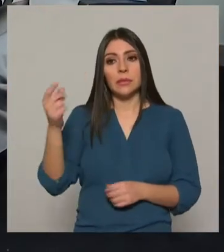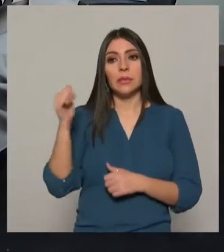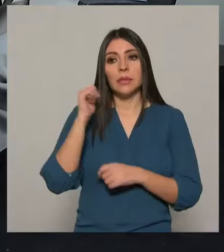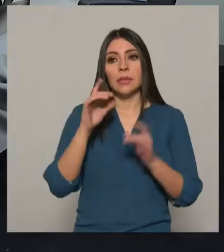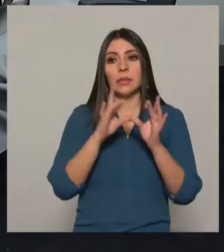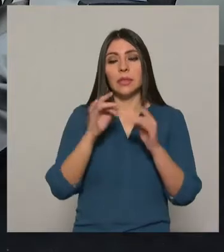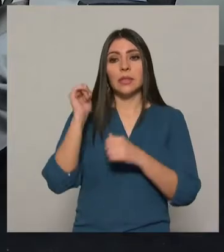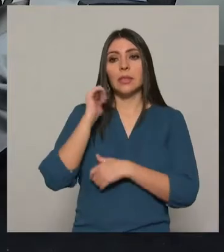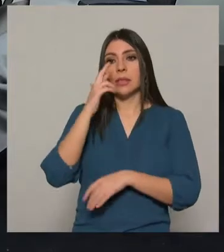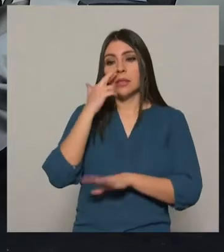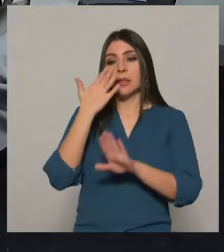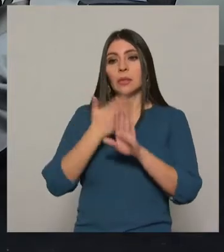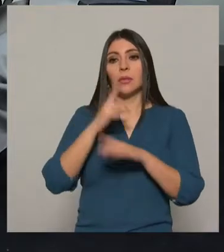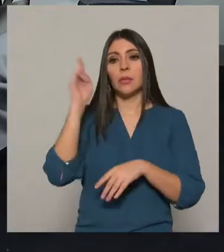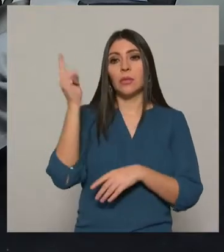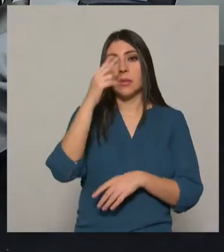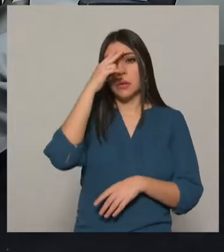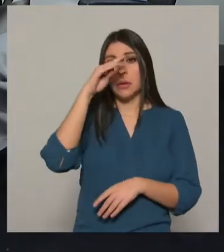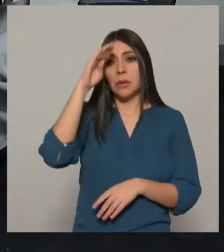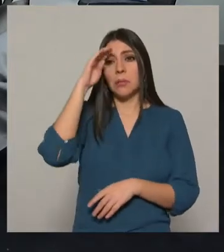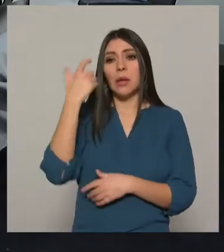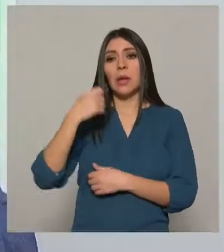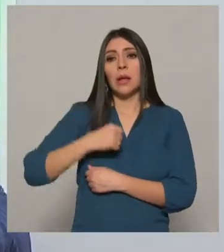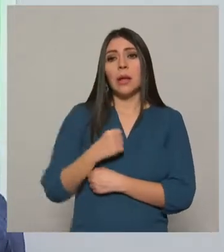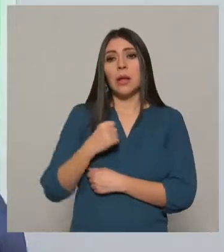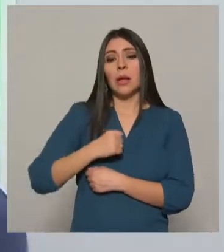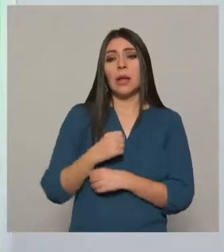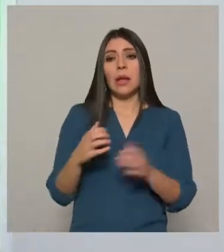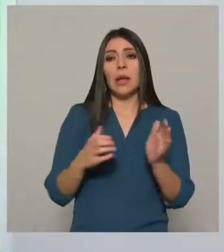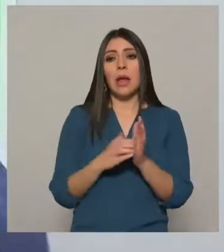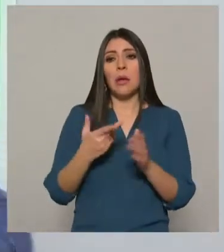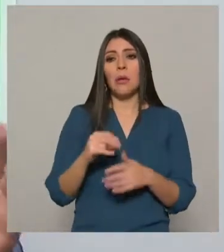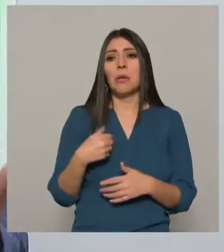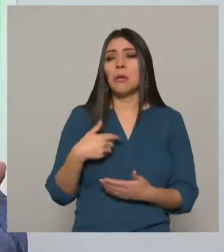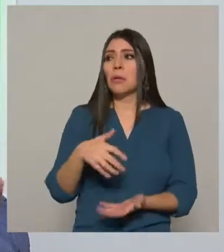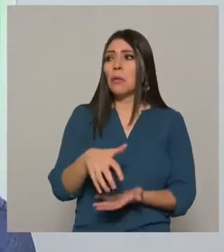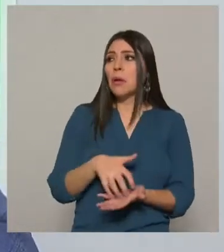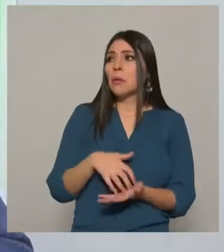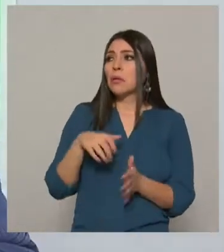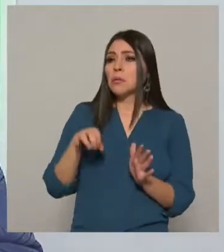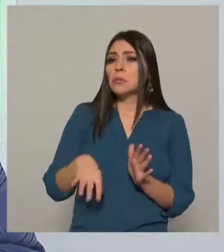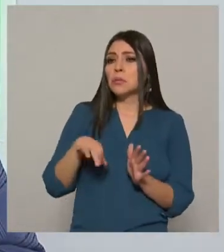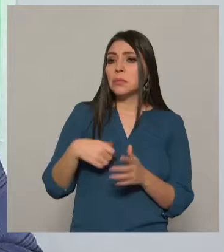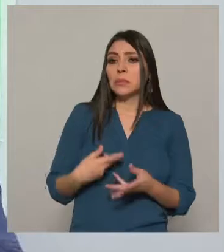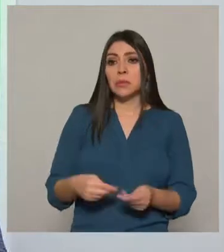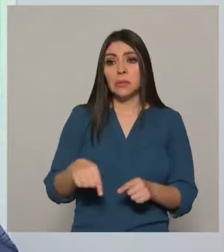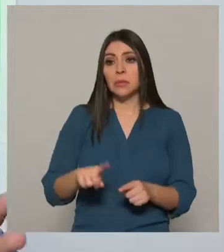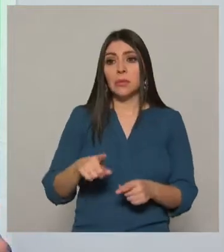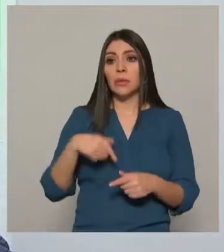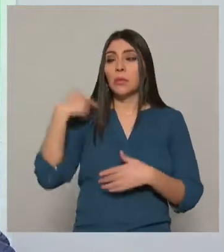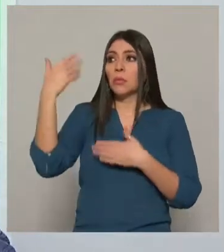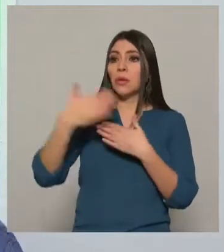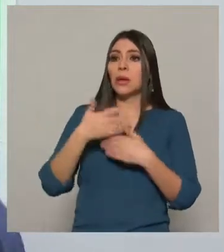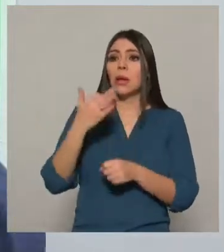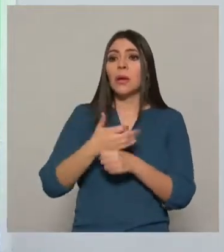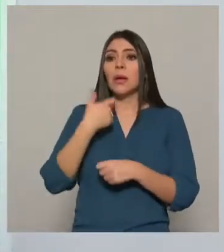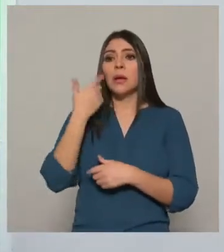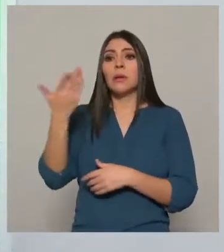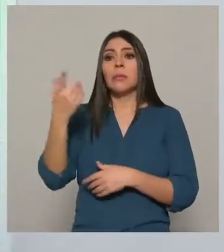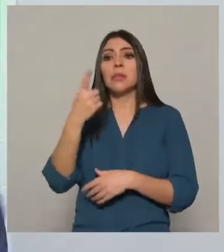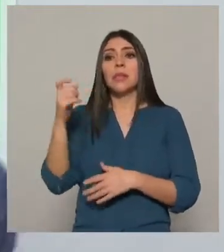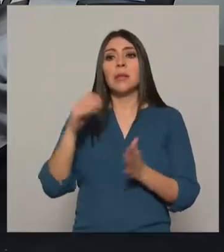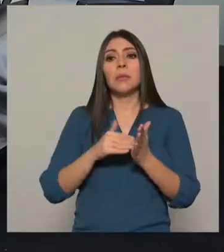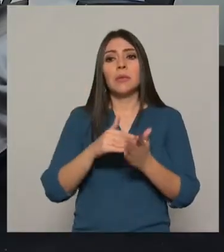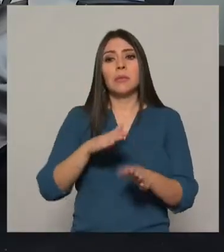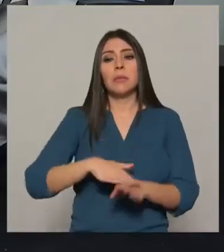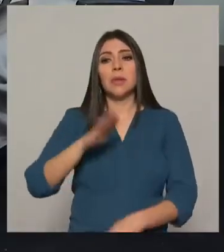México, pero que pensó que era una cajita de ahorro. Pues no, me lo gasté en esta, me lo gasto para la que viene. Pero eso, y está pidiendo 100 millones más y no se gastó